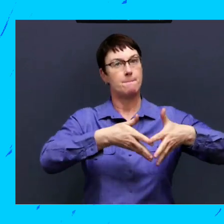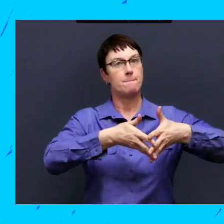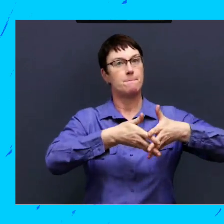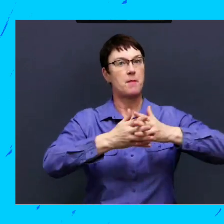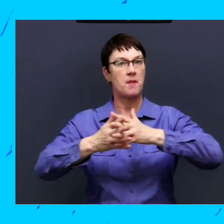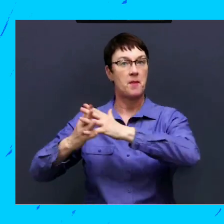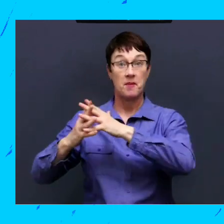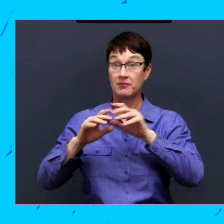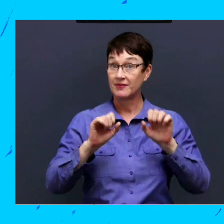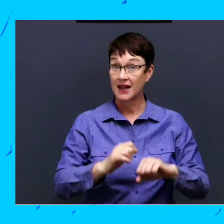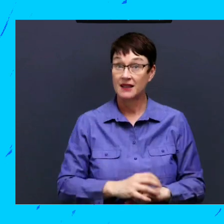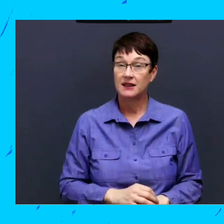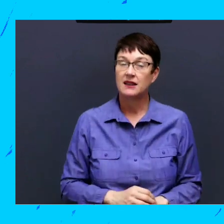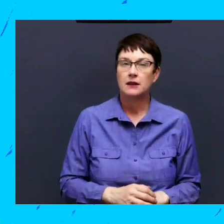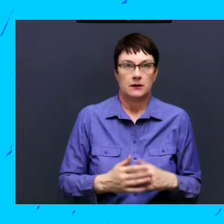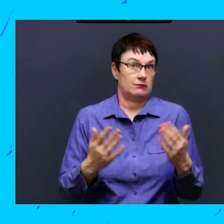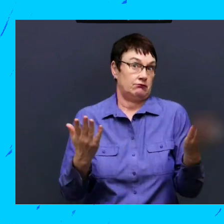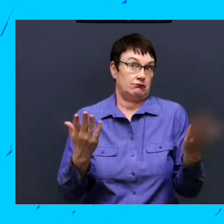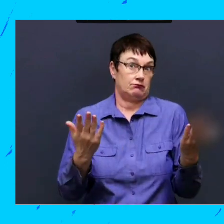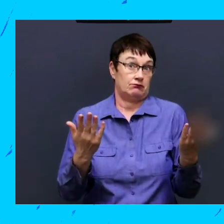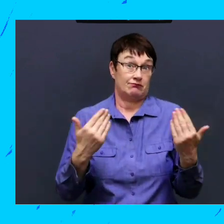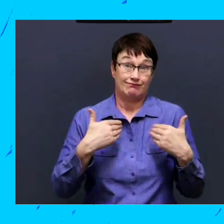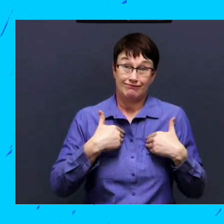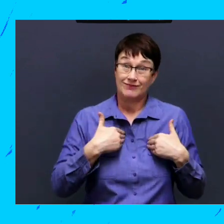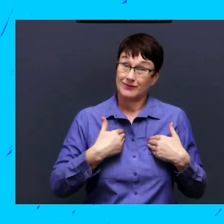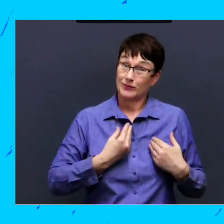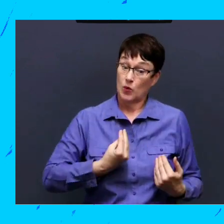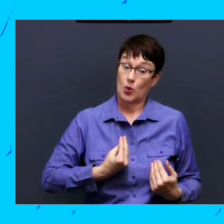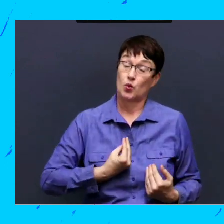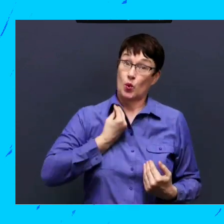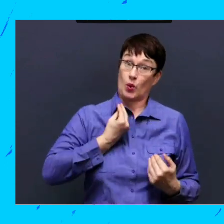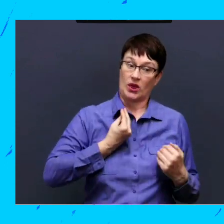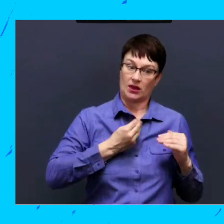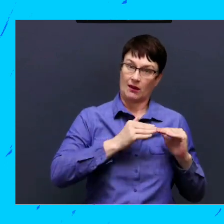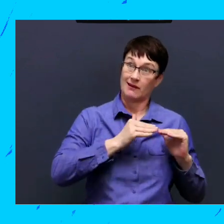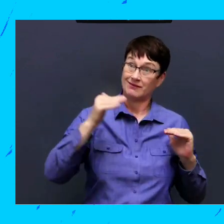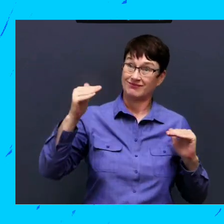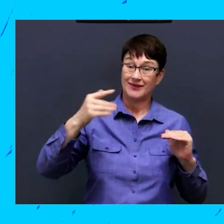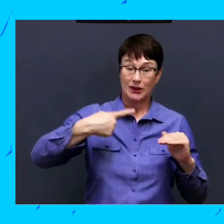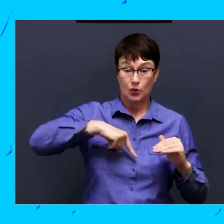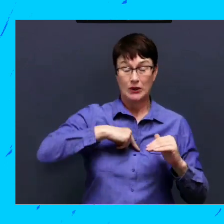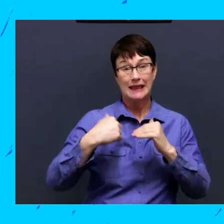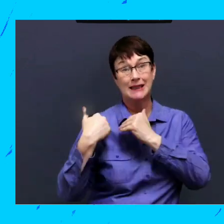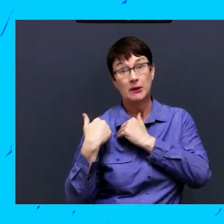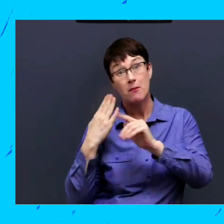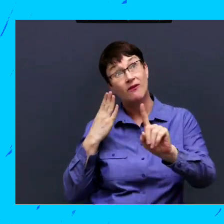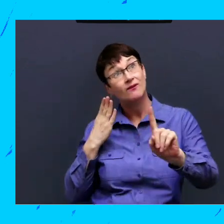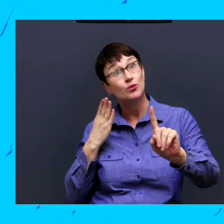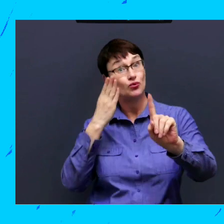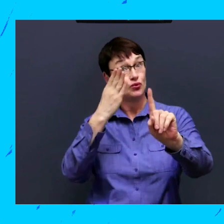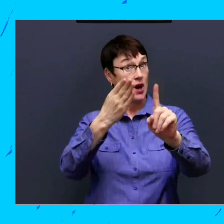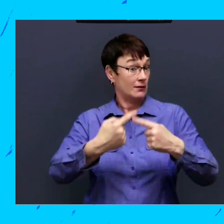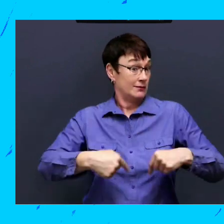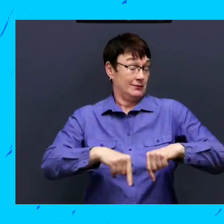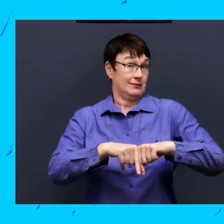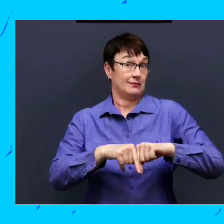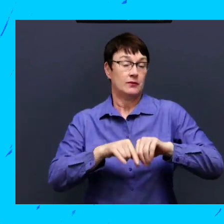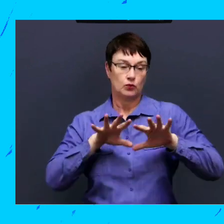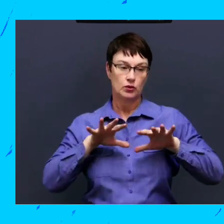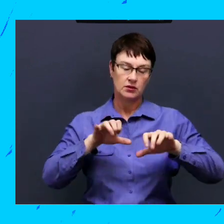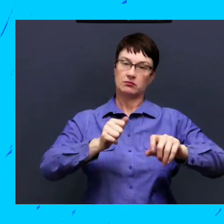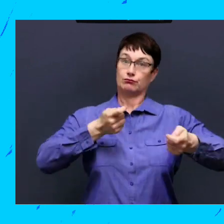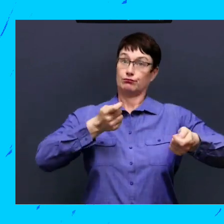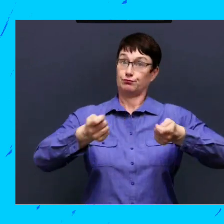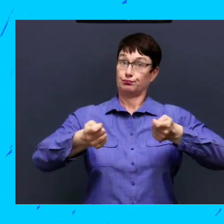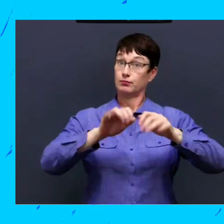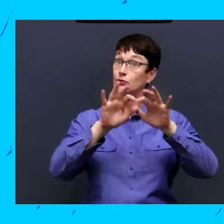el acceso es el futuro. Y esto es algo muy importante para nuestro trabajo. Tenemos que invertir